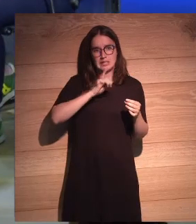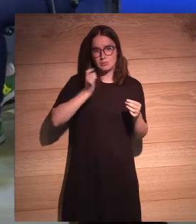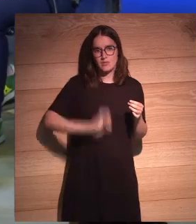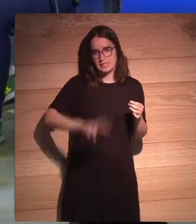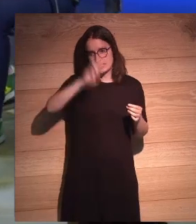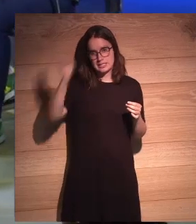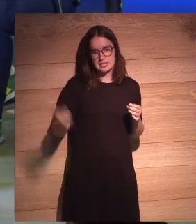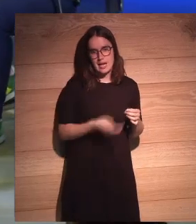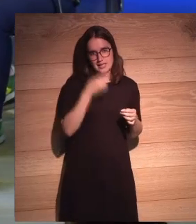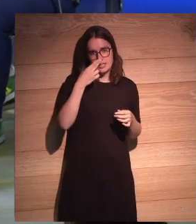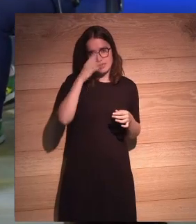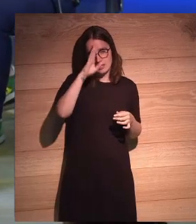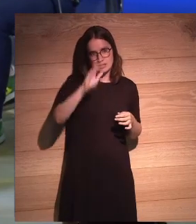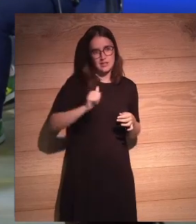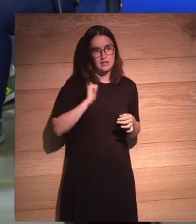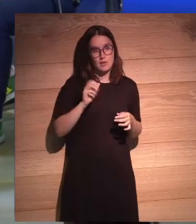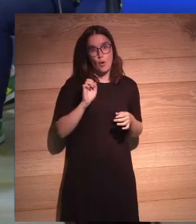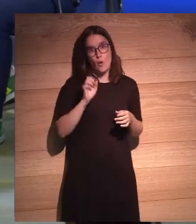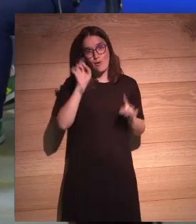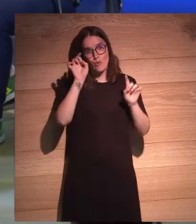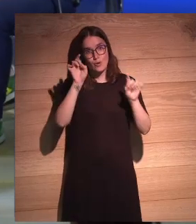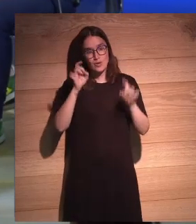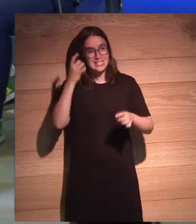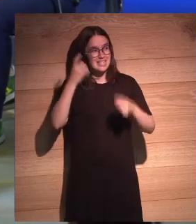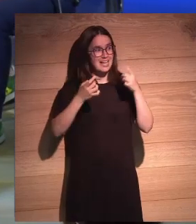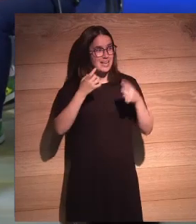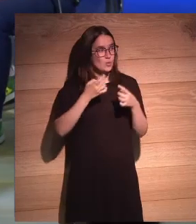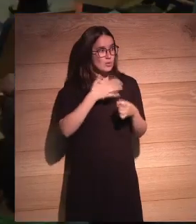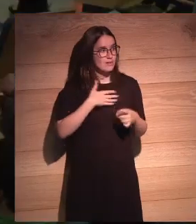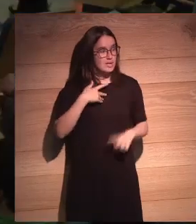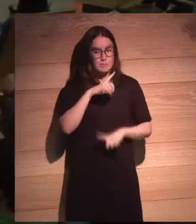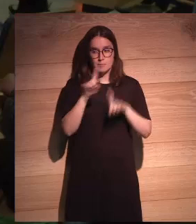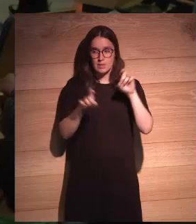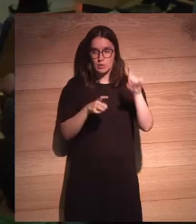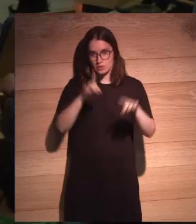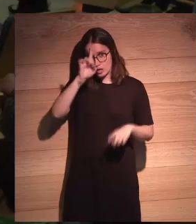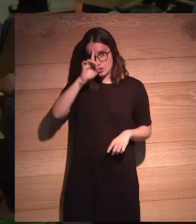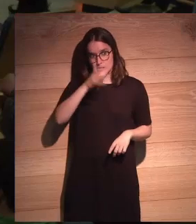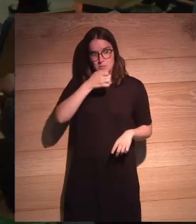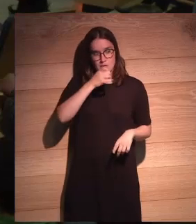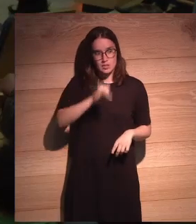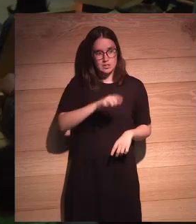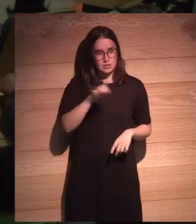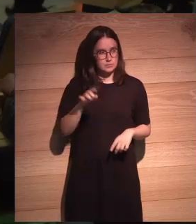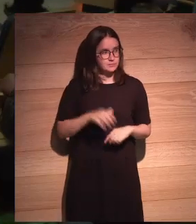están interesadas en la inteligencia artificial o en la educación, y si alguien está interesado en formular una pregunta, no sé si hay un